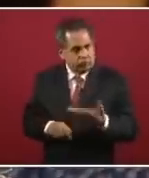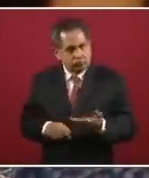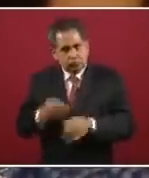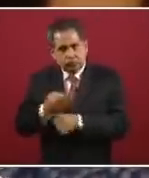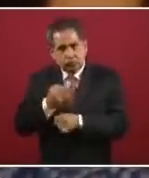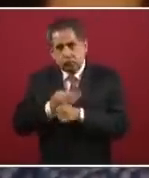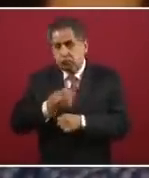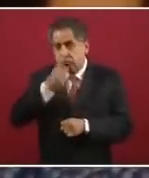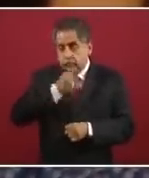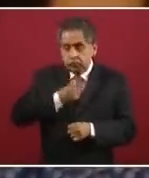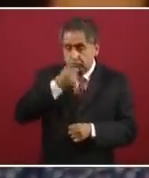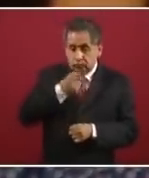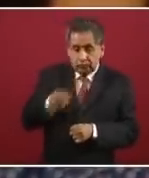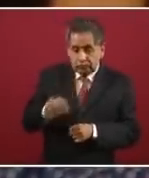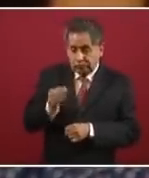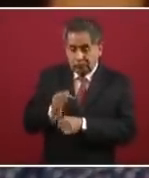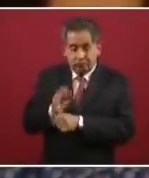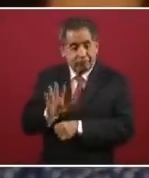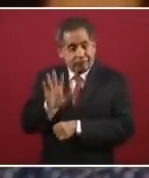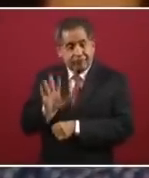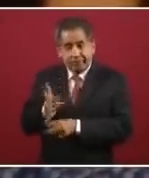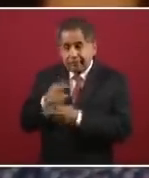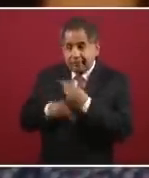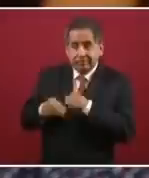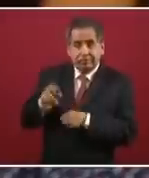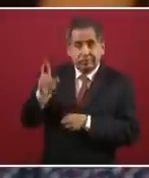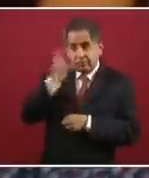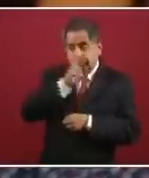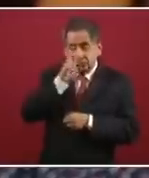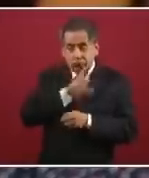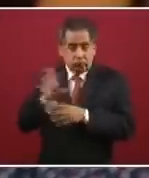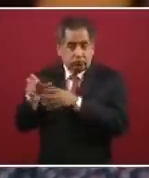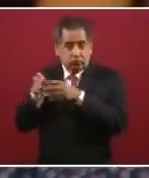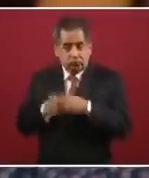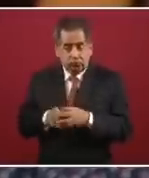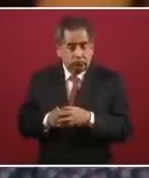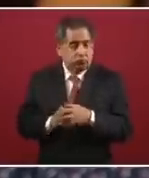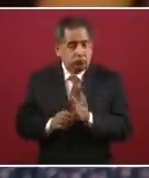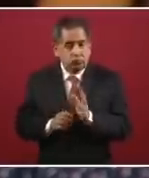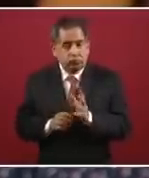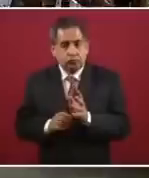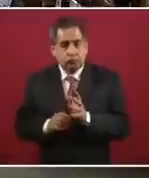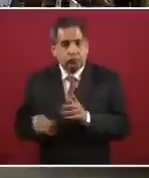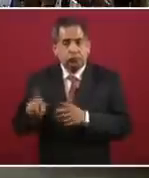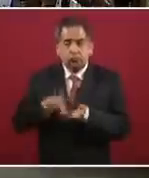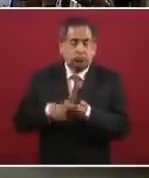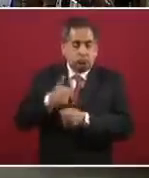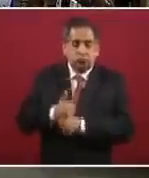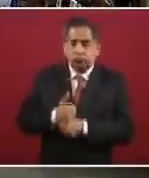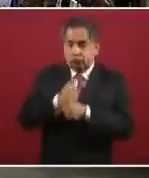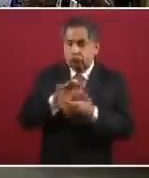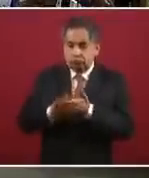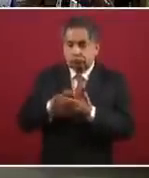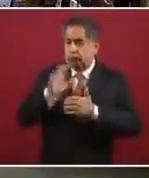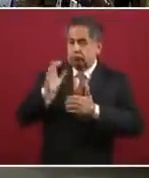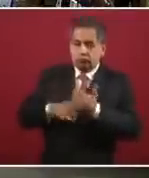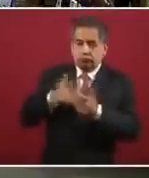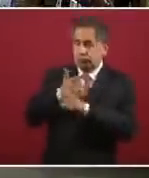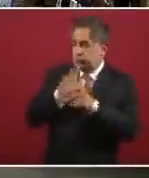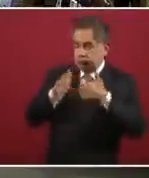nos dicen que están por salir unos que han ya purgado pena y